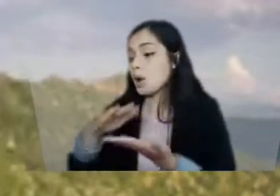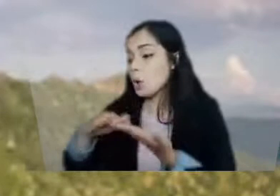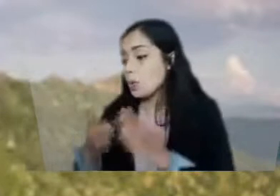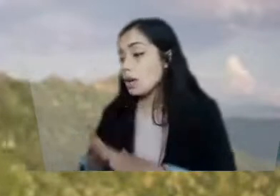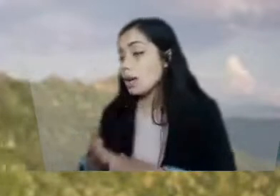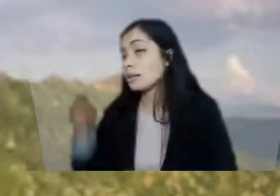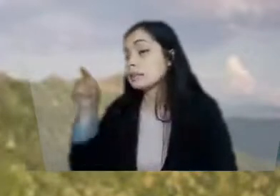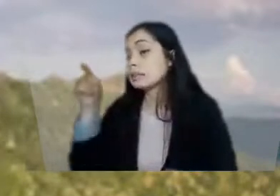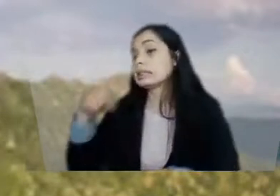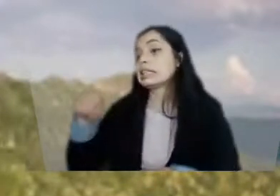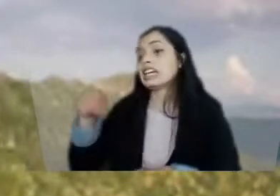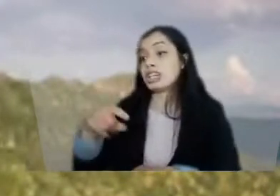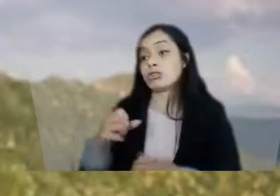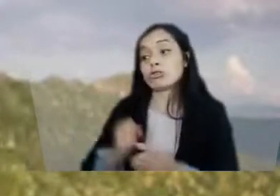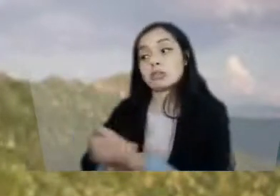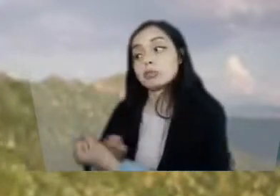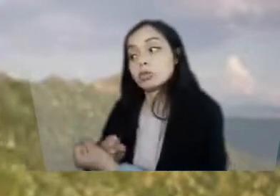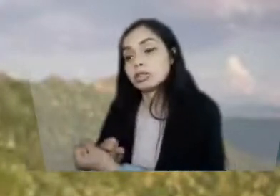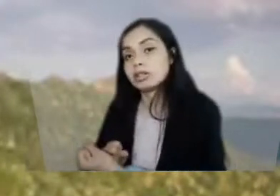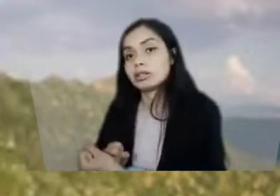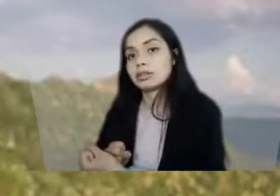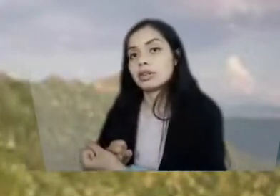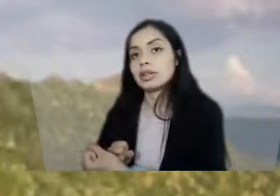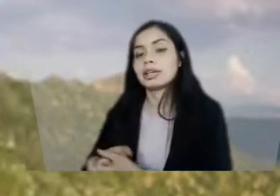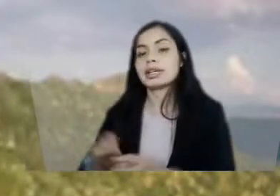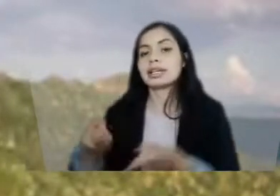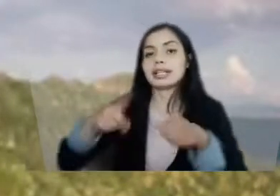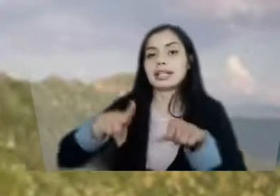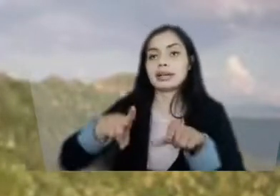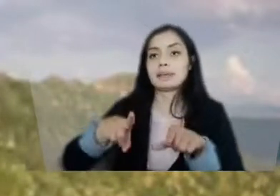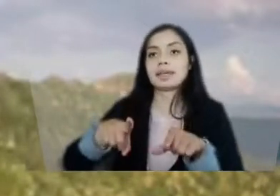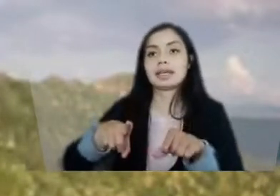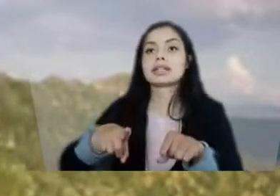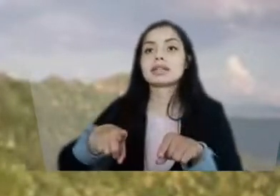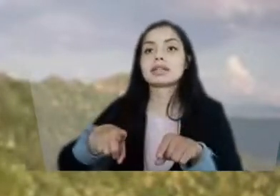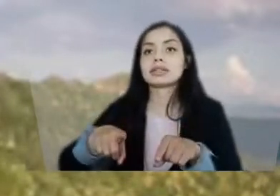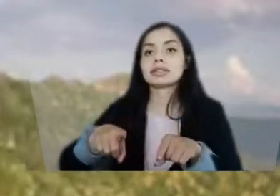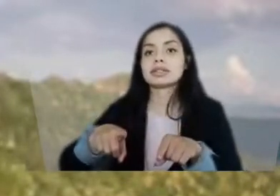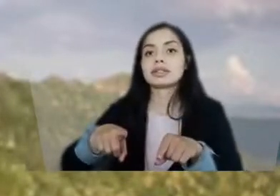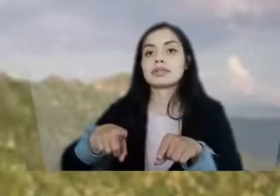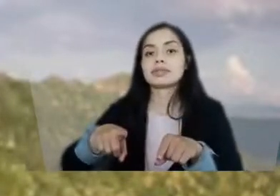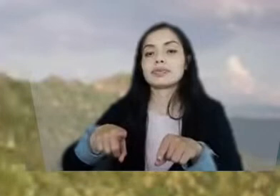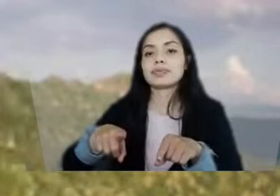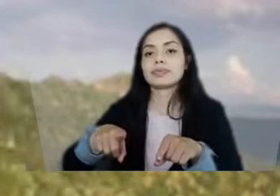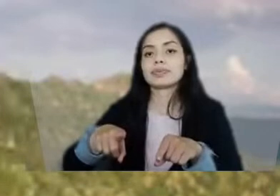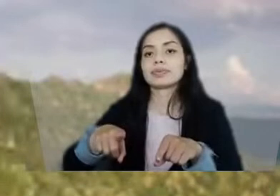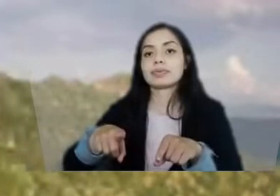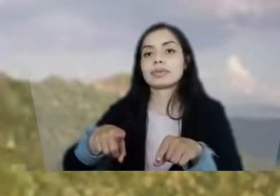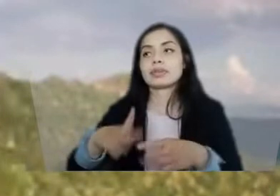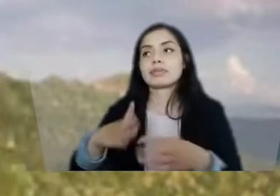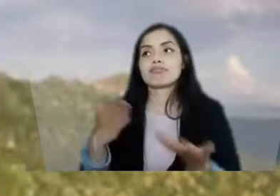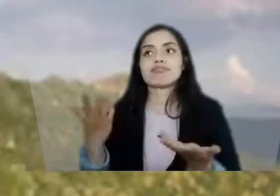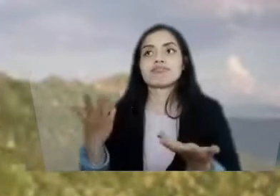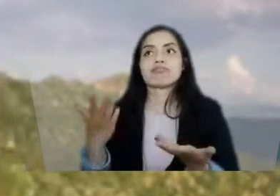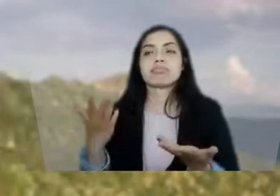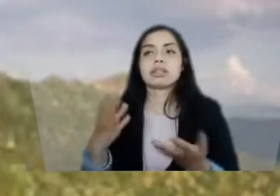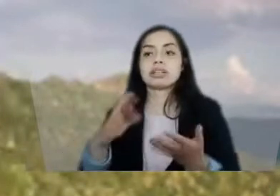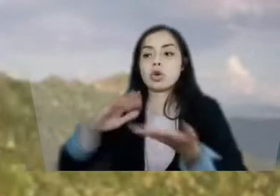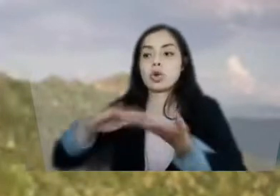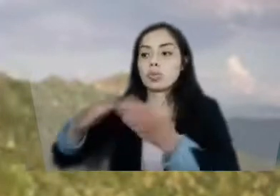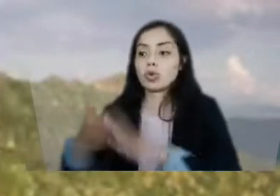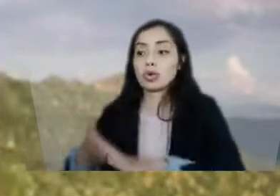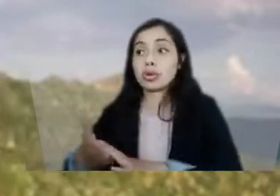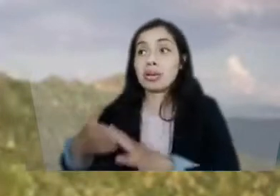salió del país y nunca regresó. Las personas que estaban en estas comunidades nunca supieron qué pasó en estas expediciones. Las especies